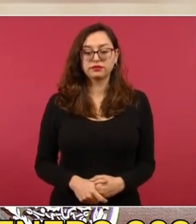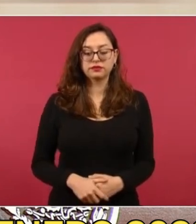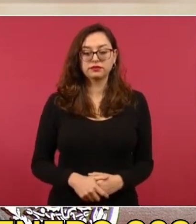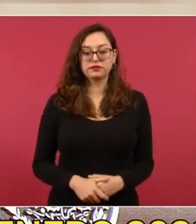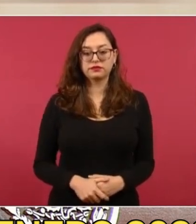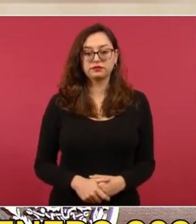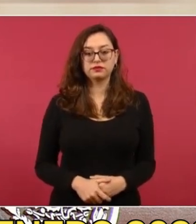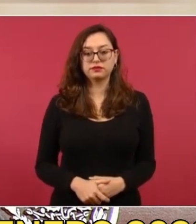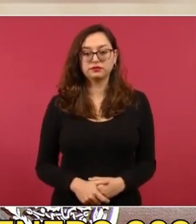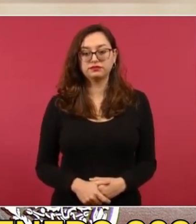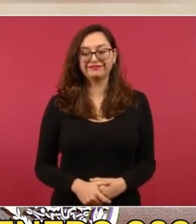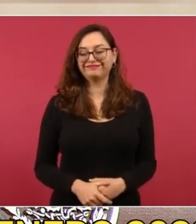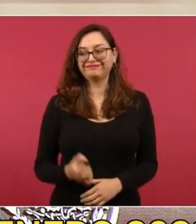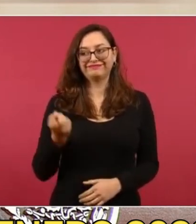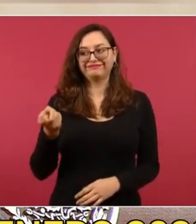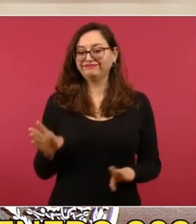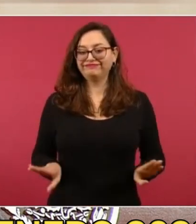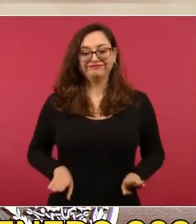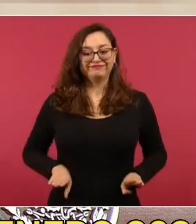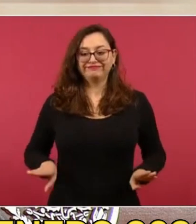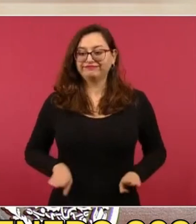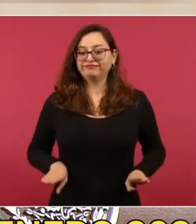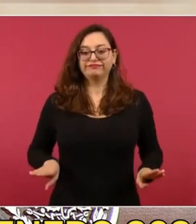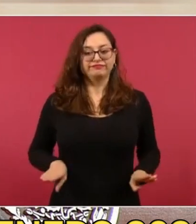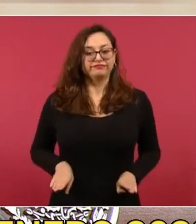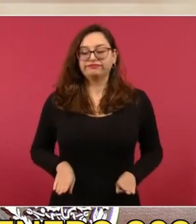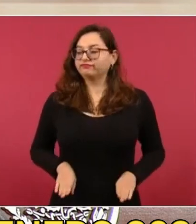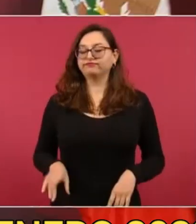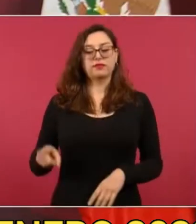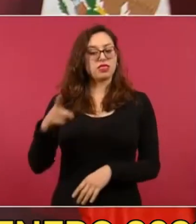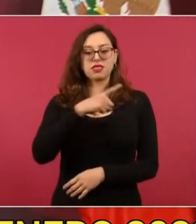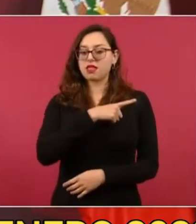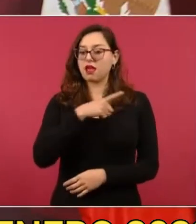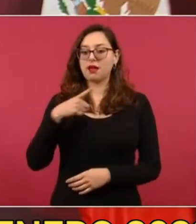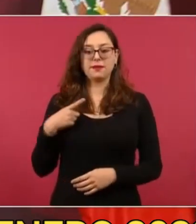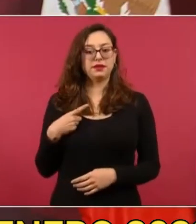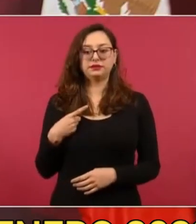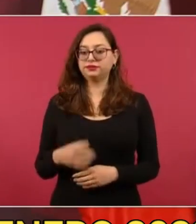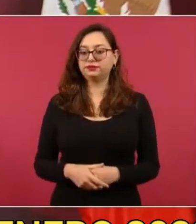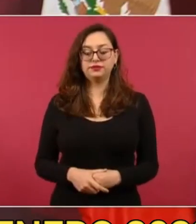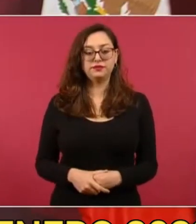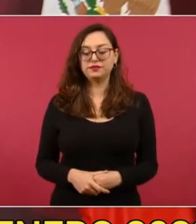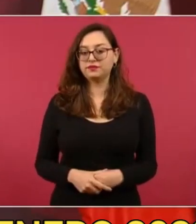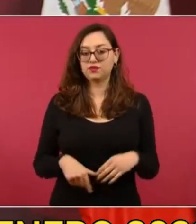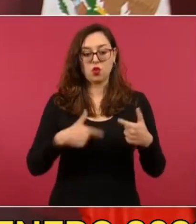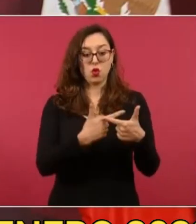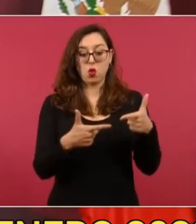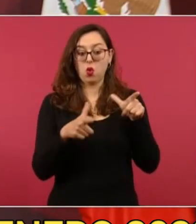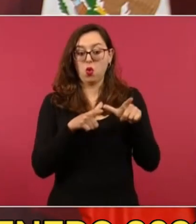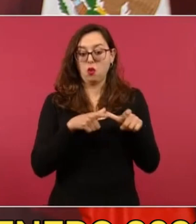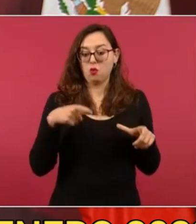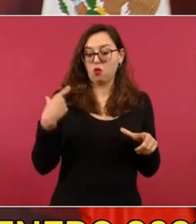cosas que no se deben de hacer, de cómo las cúpulas